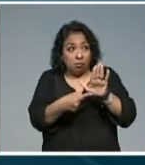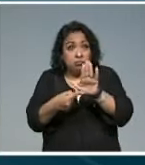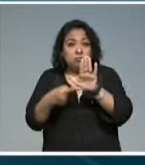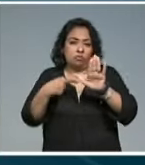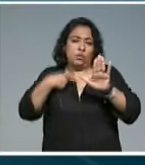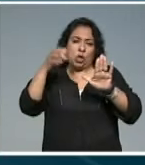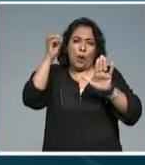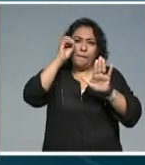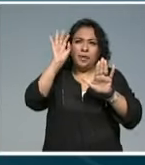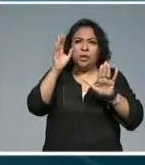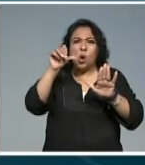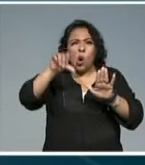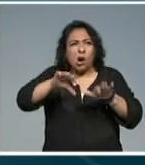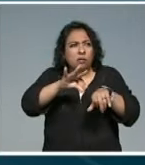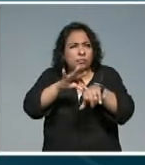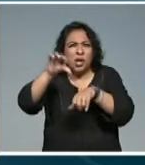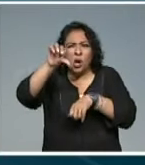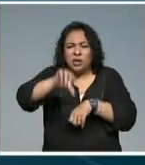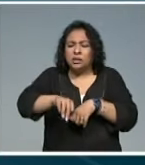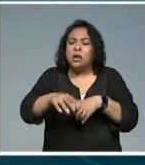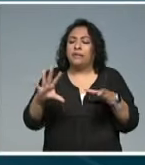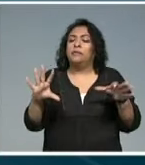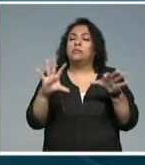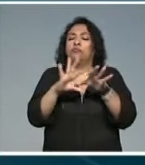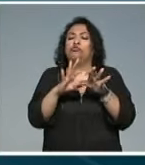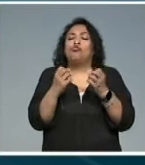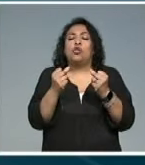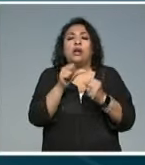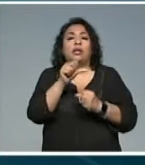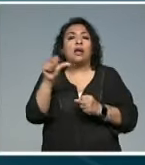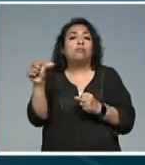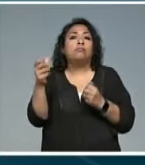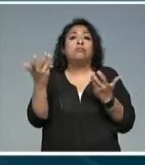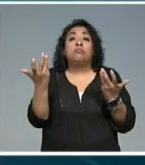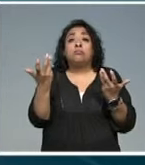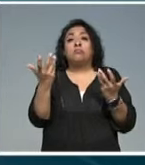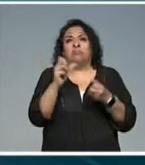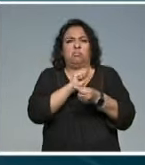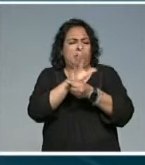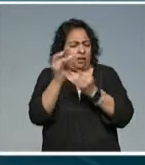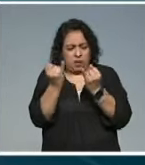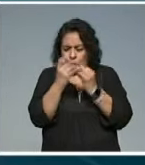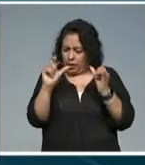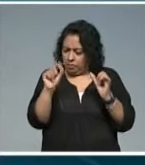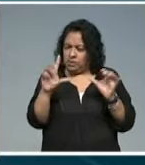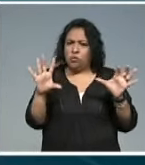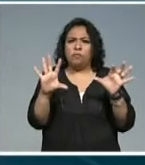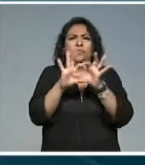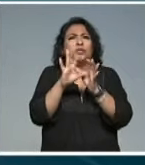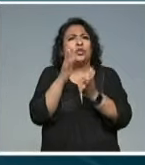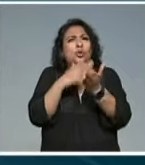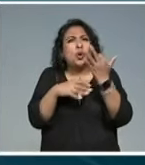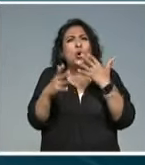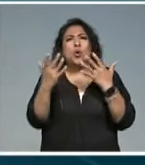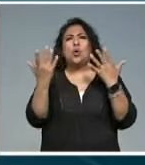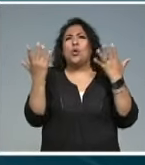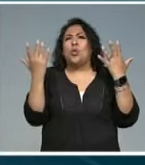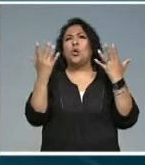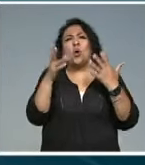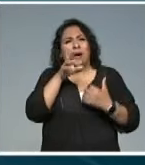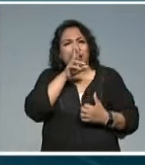que las cosas que estamos viviendo actualmente están muy relacionadas a incluso la pandemia, pues a todo